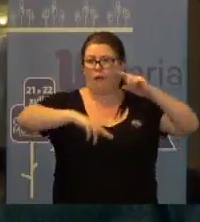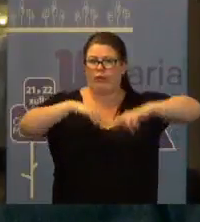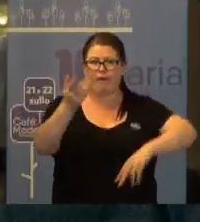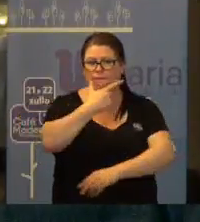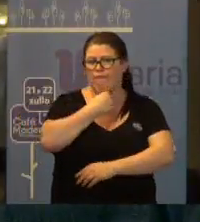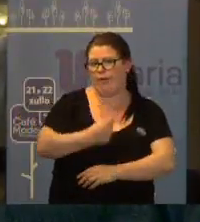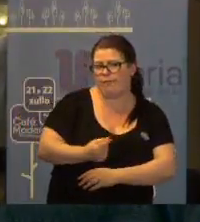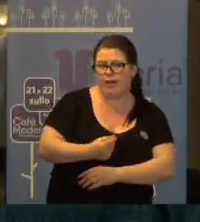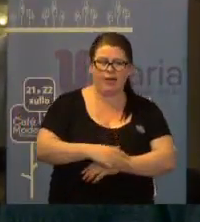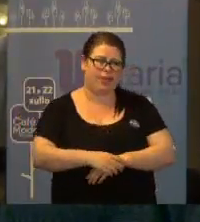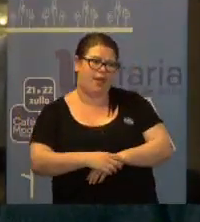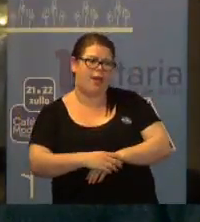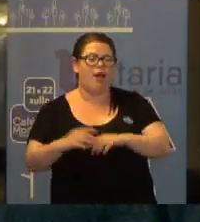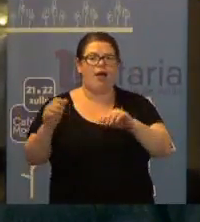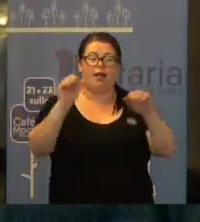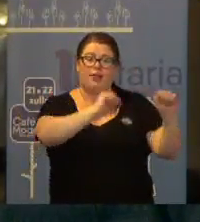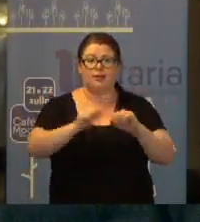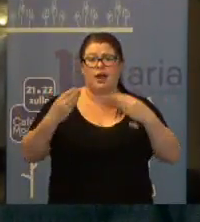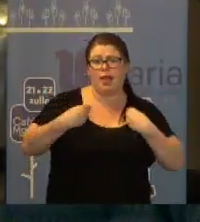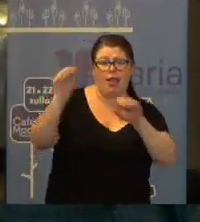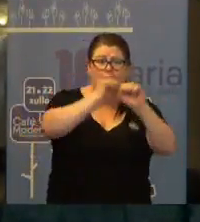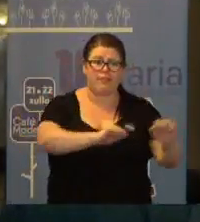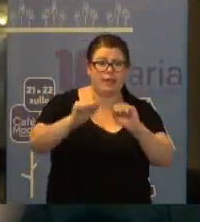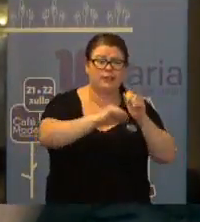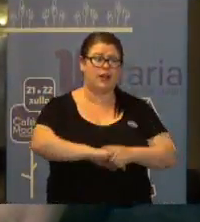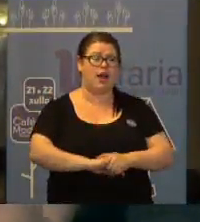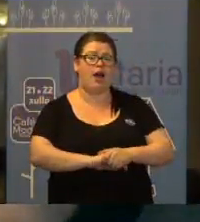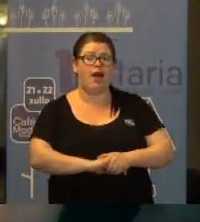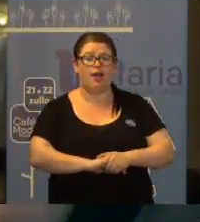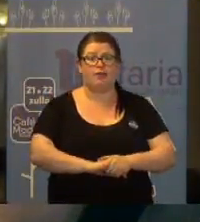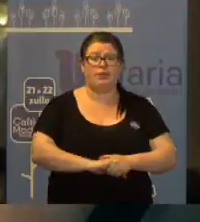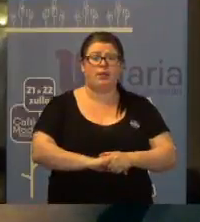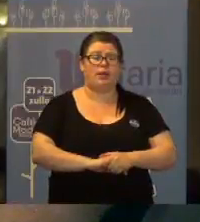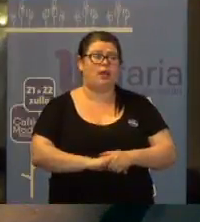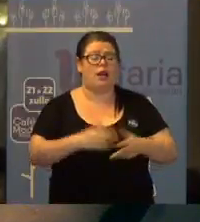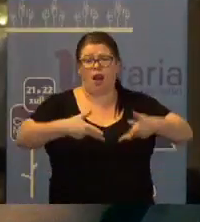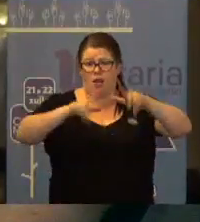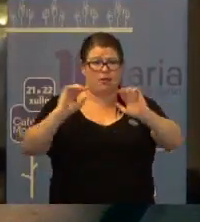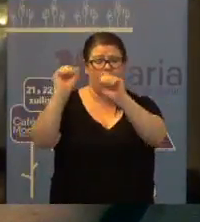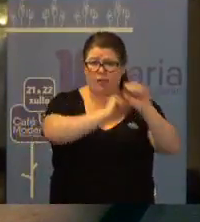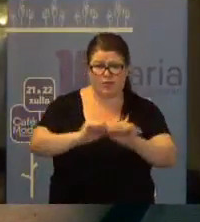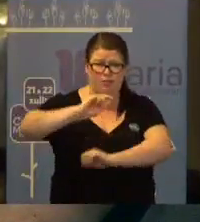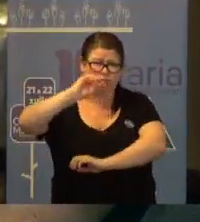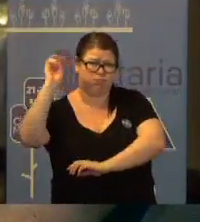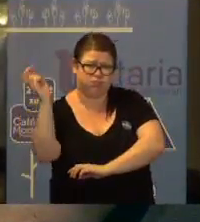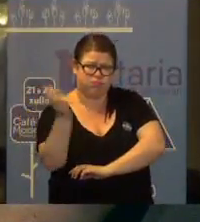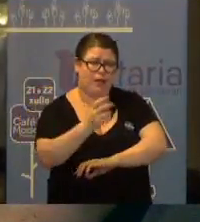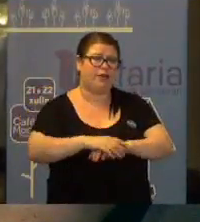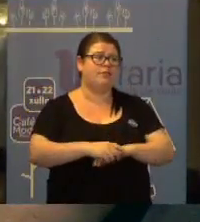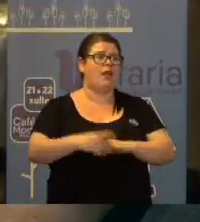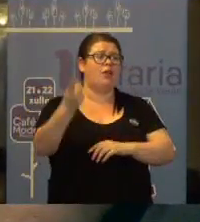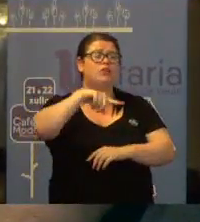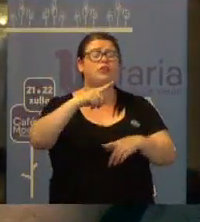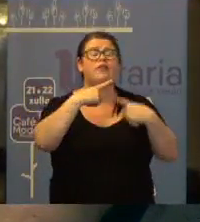A defensa da sanidade, a defensa das pensións, a defensa da educación, as libertades, tal. Que é o que nos